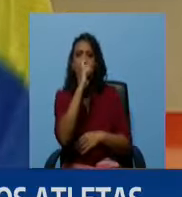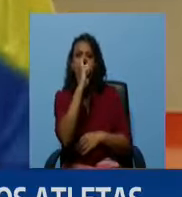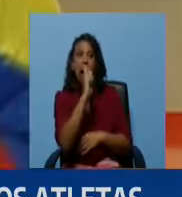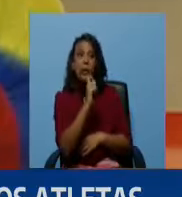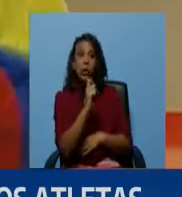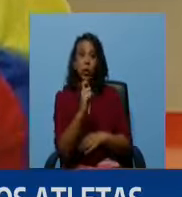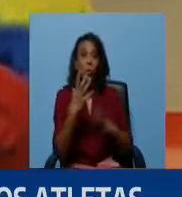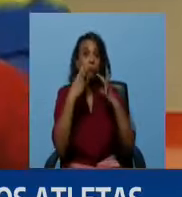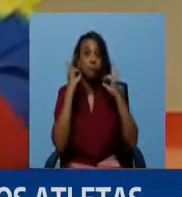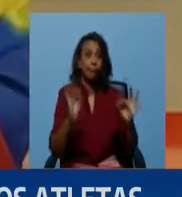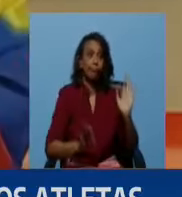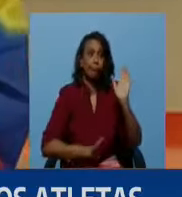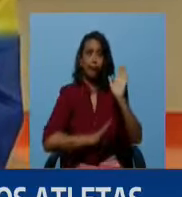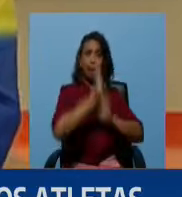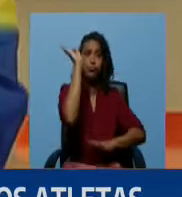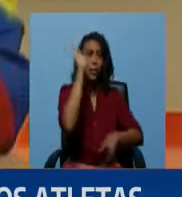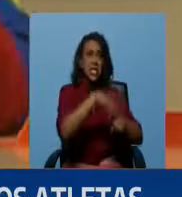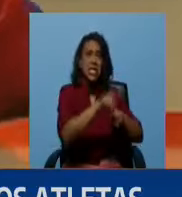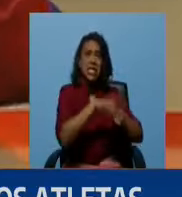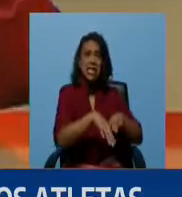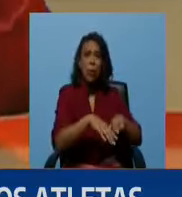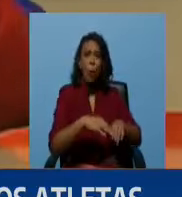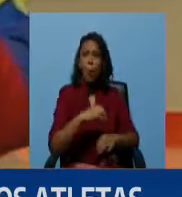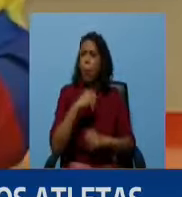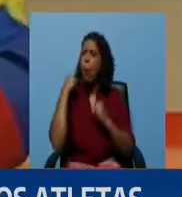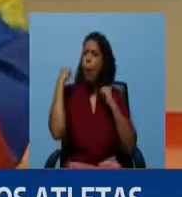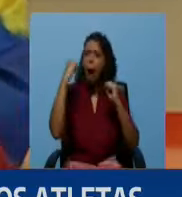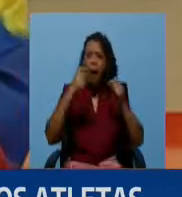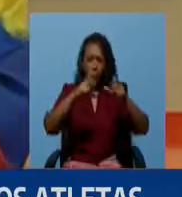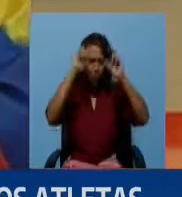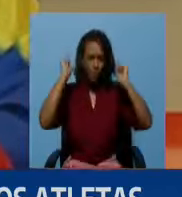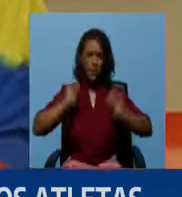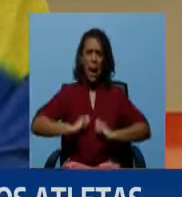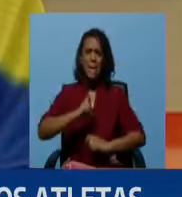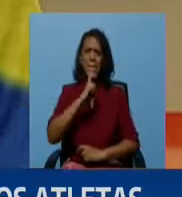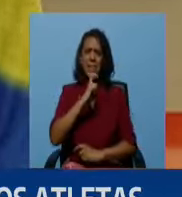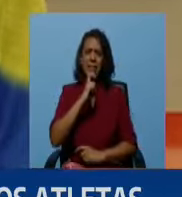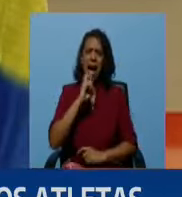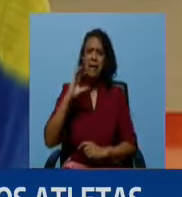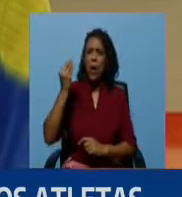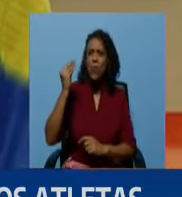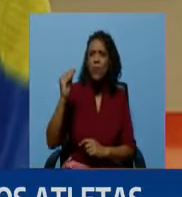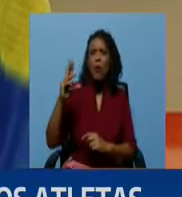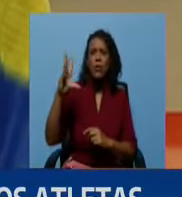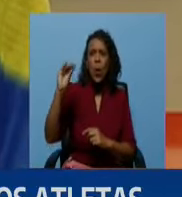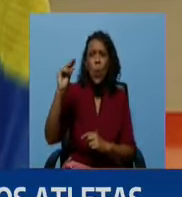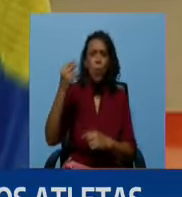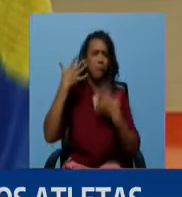esos muchachos están volando. Y esos muchachos le van a dar grandes medallas a Venezuela muy pronto.